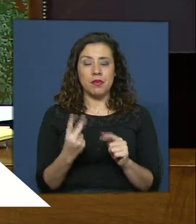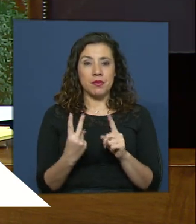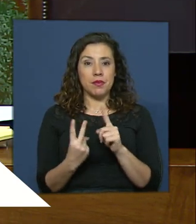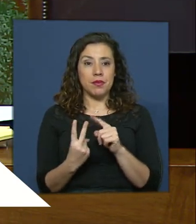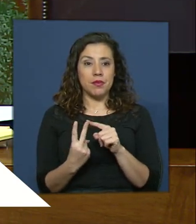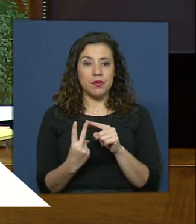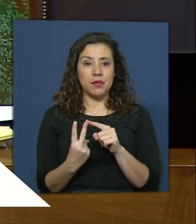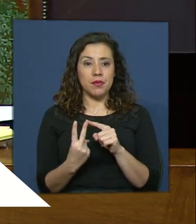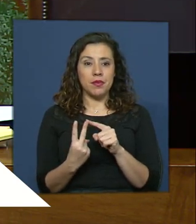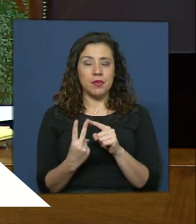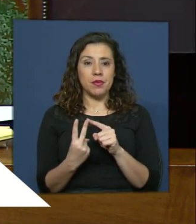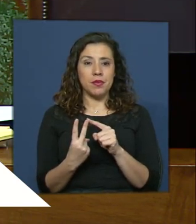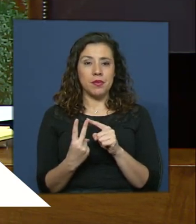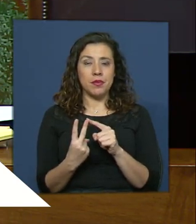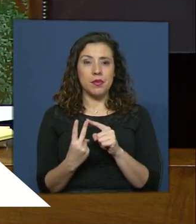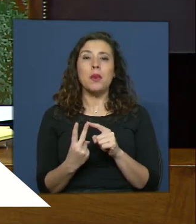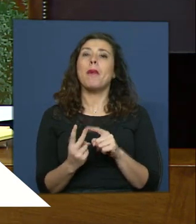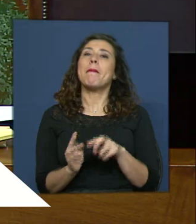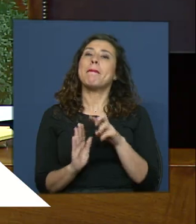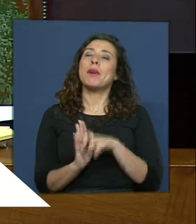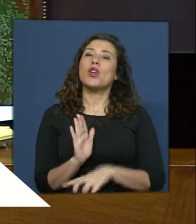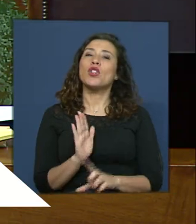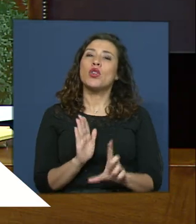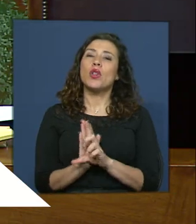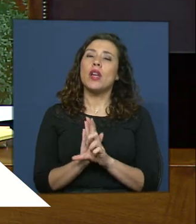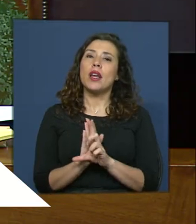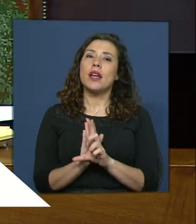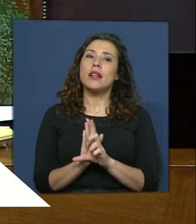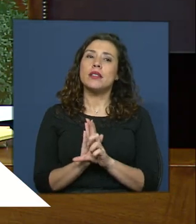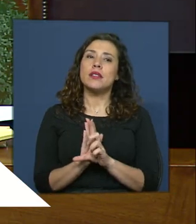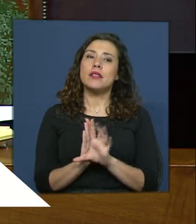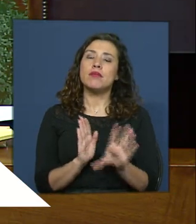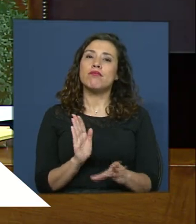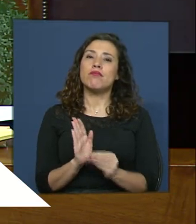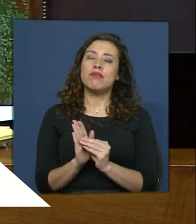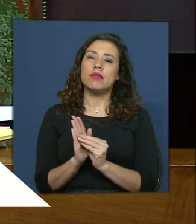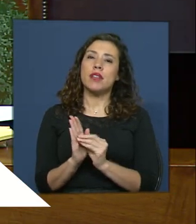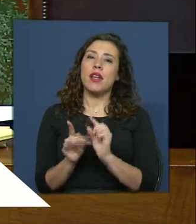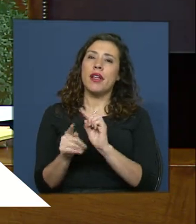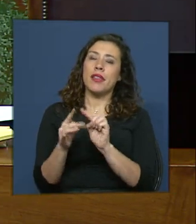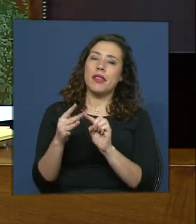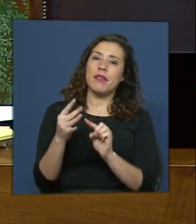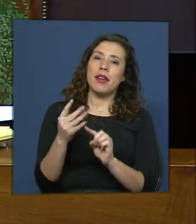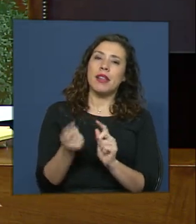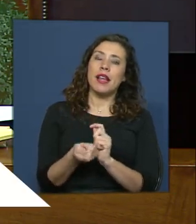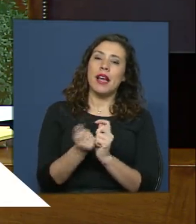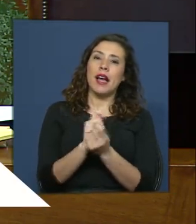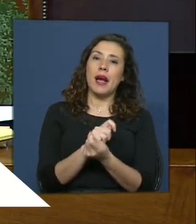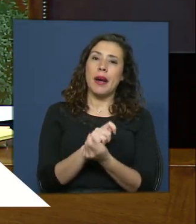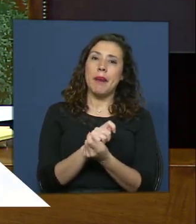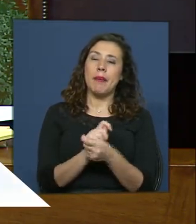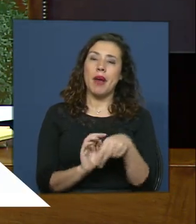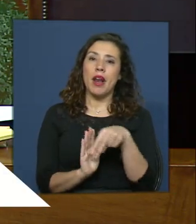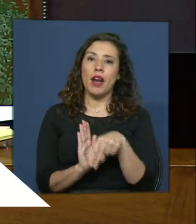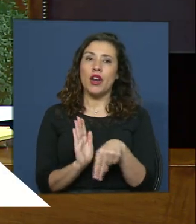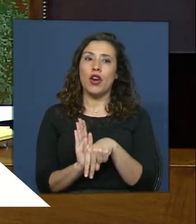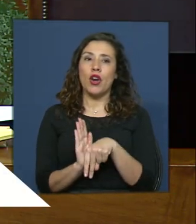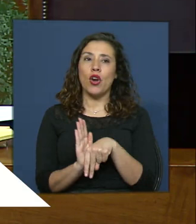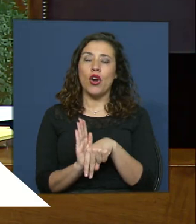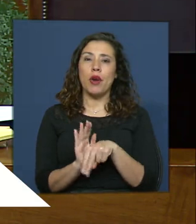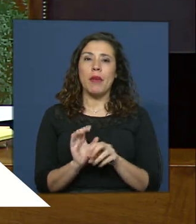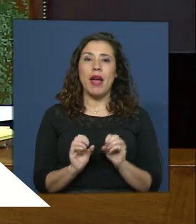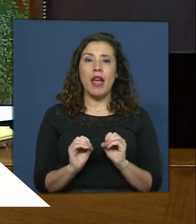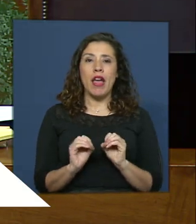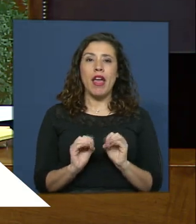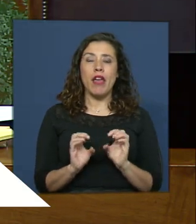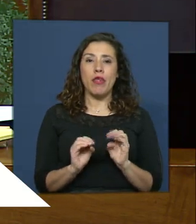lugar, tratar el proyecto de ley iniciado mensaje que introduce diversas modificaciones a la normativa